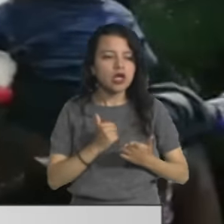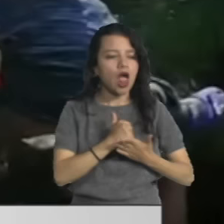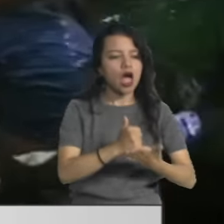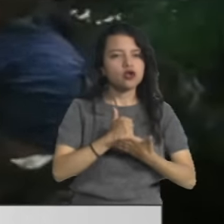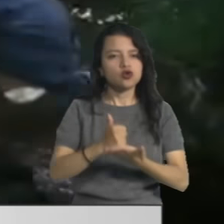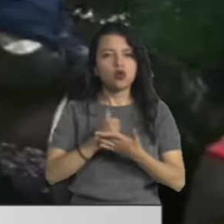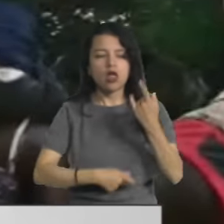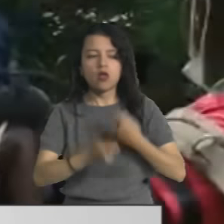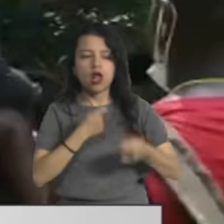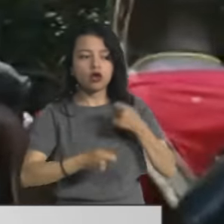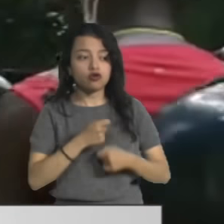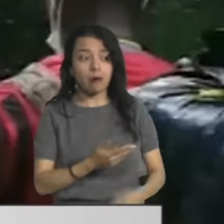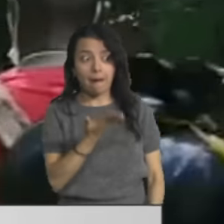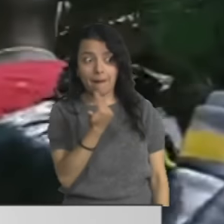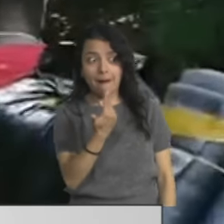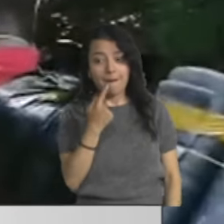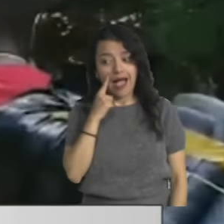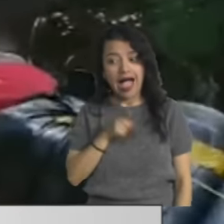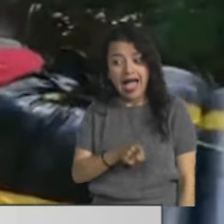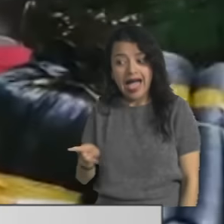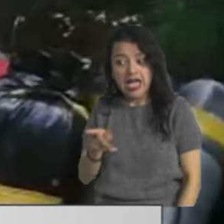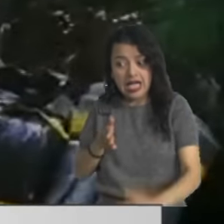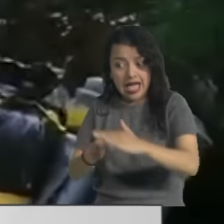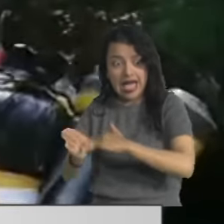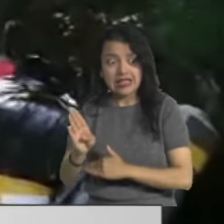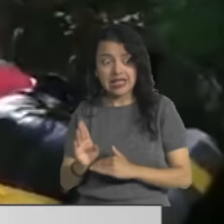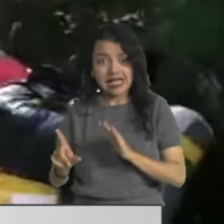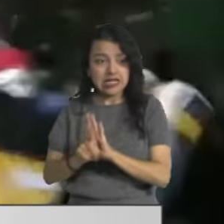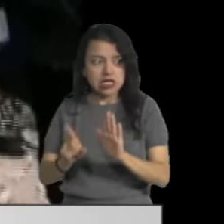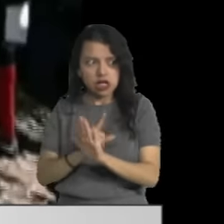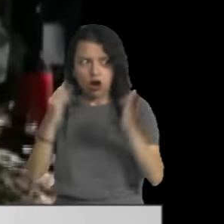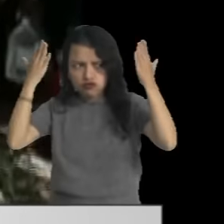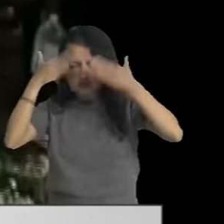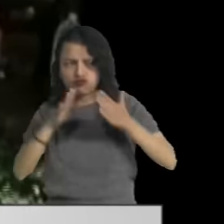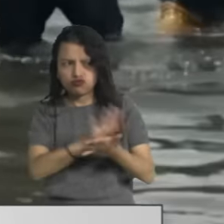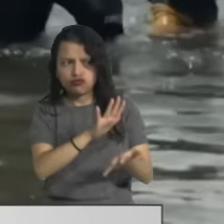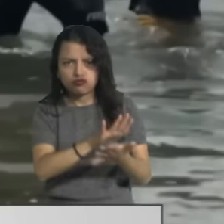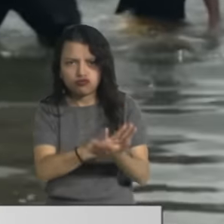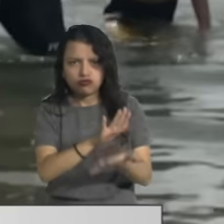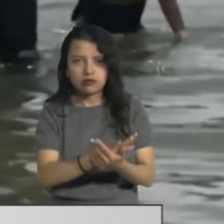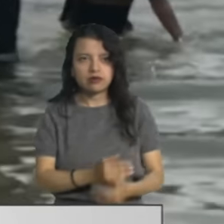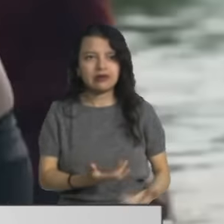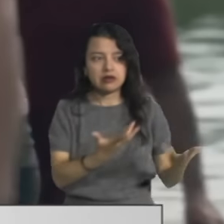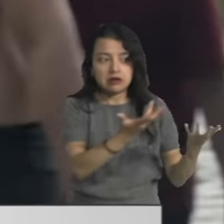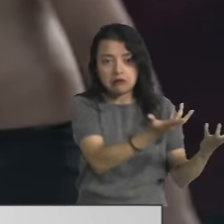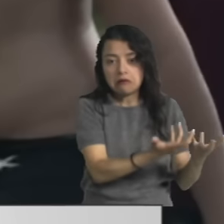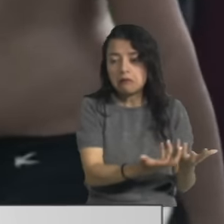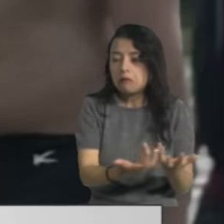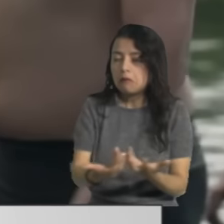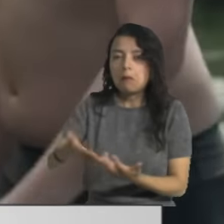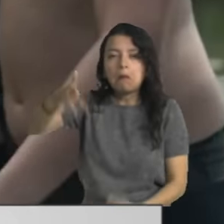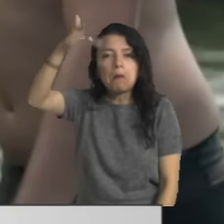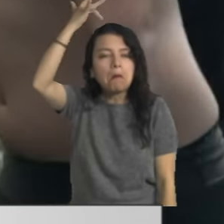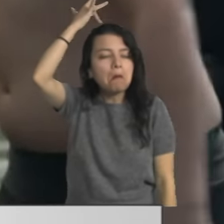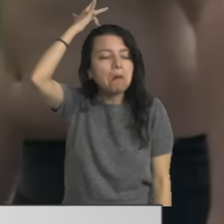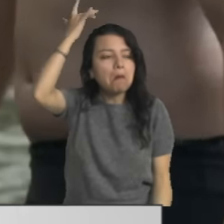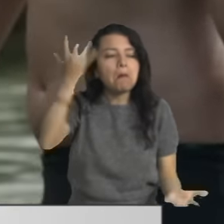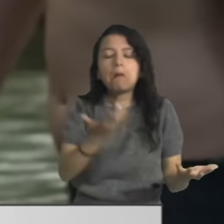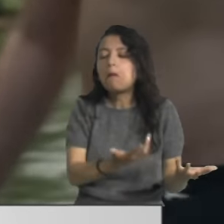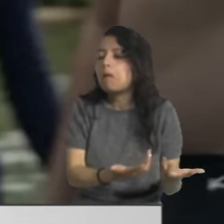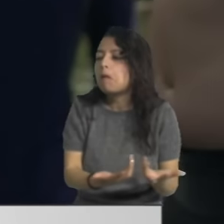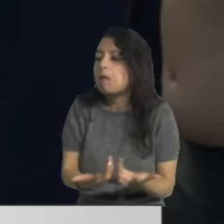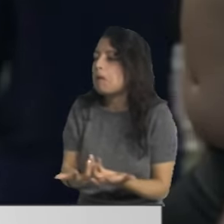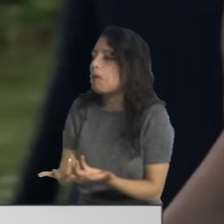insisten en utilizar pasos no autorizados poniendo en grave riesgo la vida de estas personas. En este momento la mayoría de los migrantes que cruzan el Darién